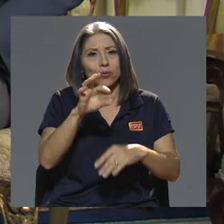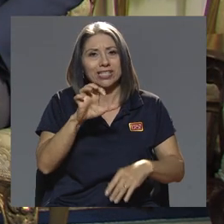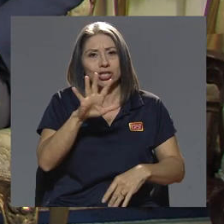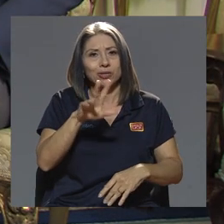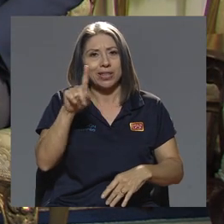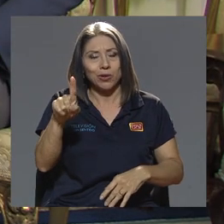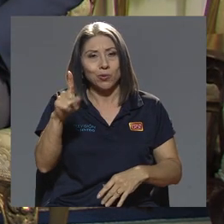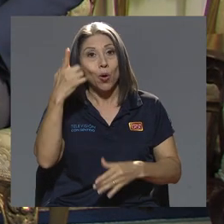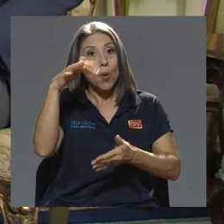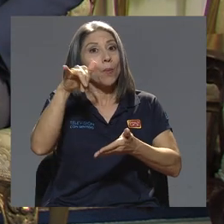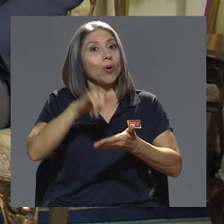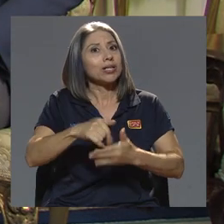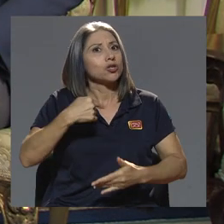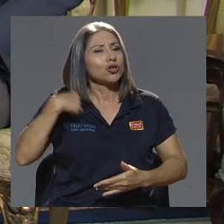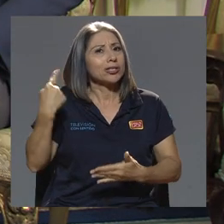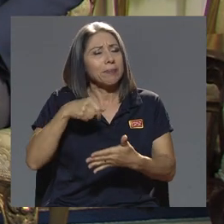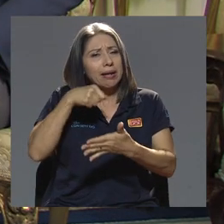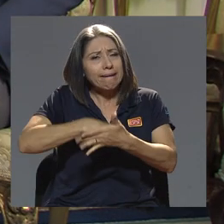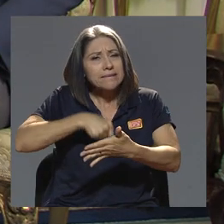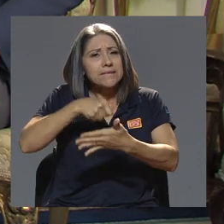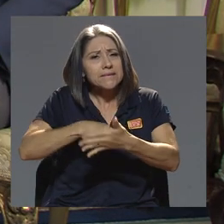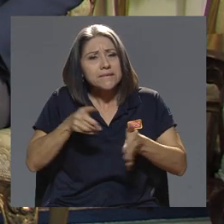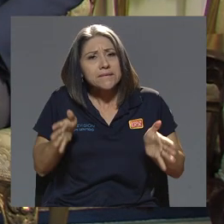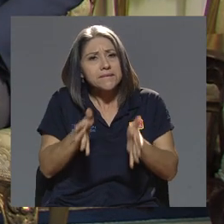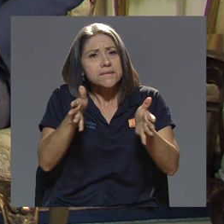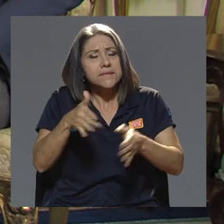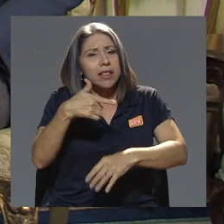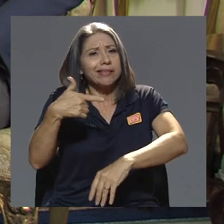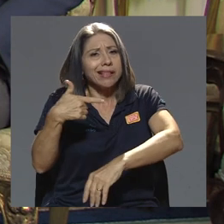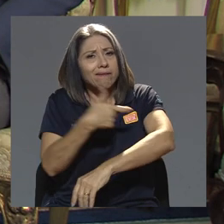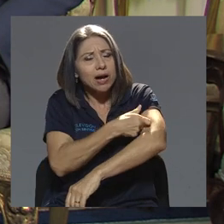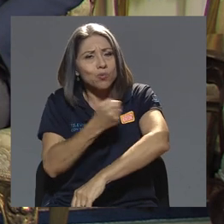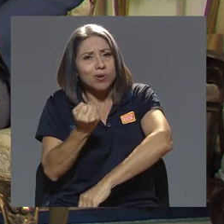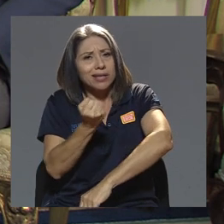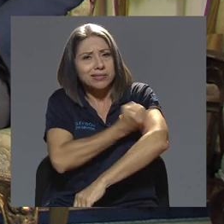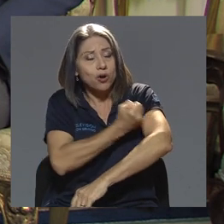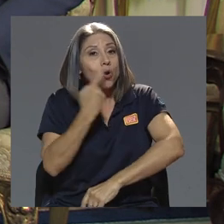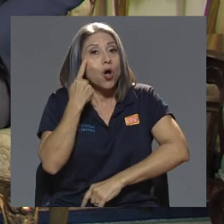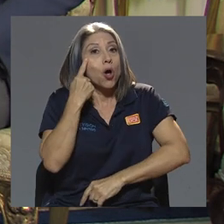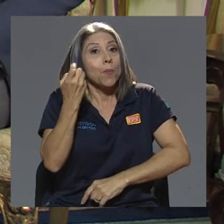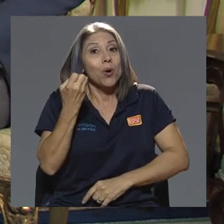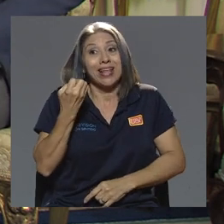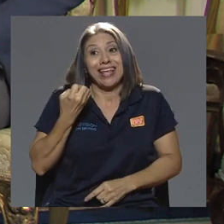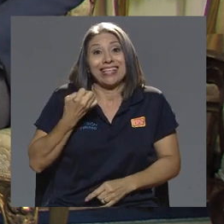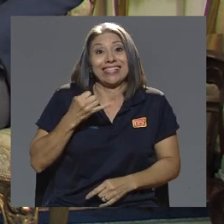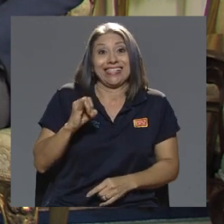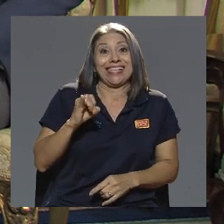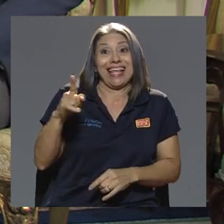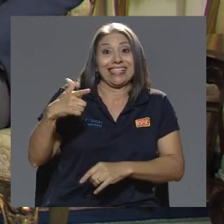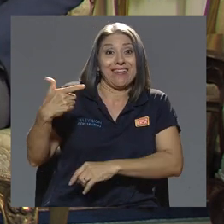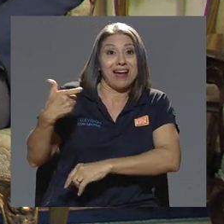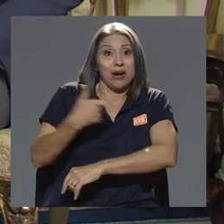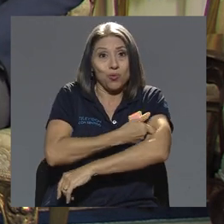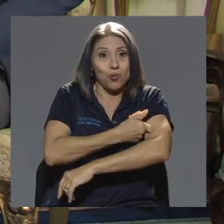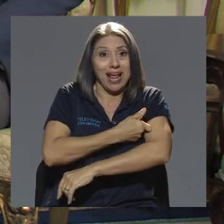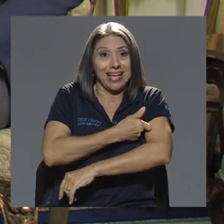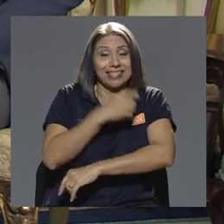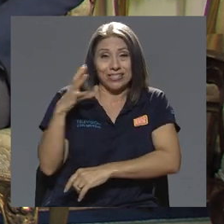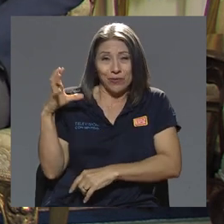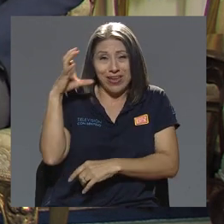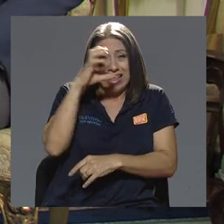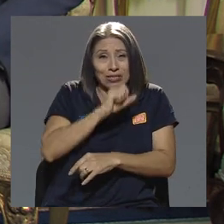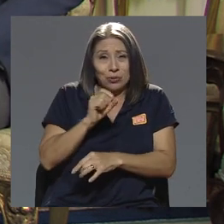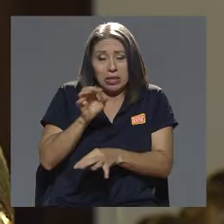yo abogo tanto por la vacunación. Uh-huh. Porque si la vacuna se hubiera descubierto un poquito antes, en